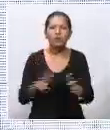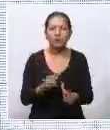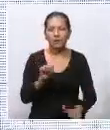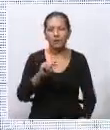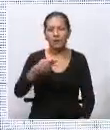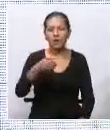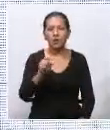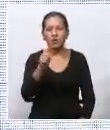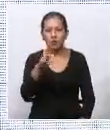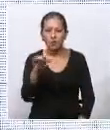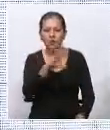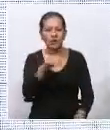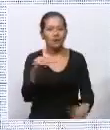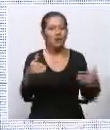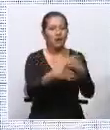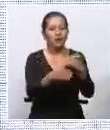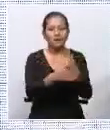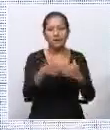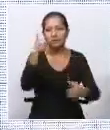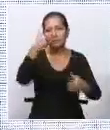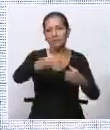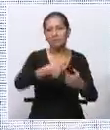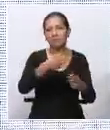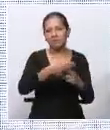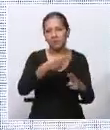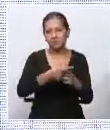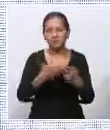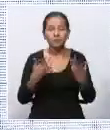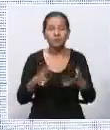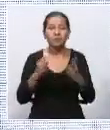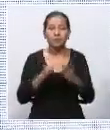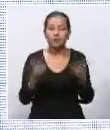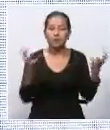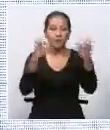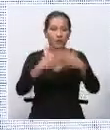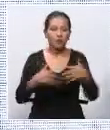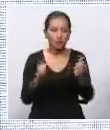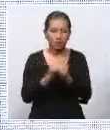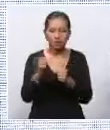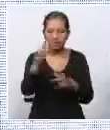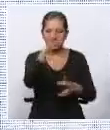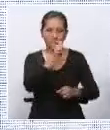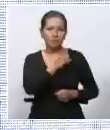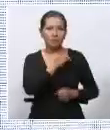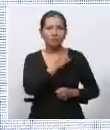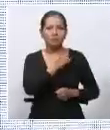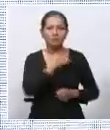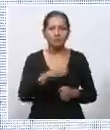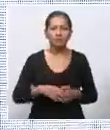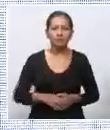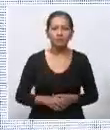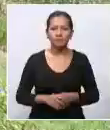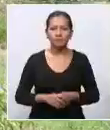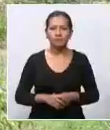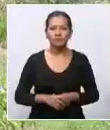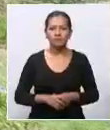y en la avenida Petrolera, en coordinación juntamente con los uniformados de la Armada Boliviana.